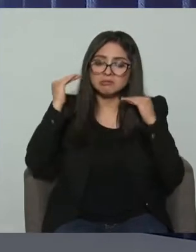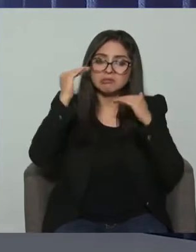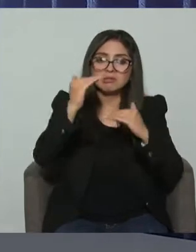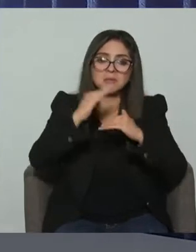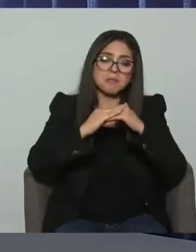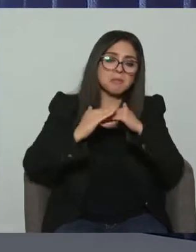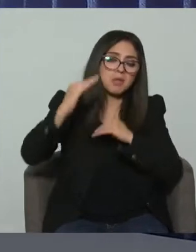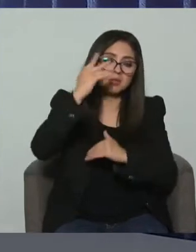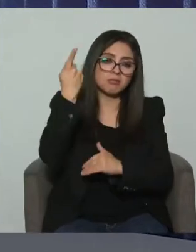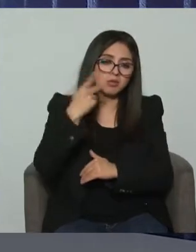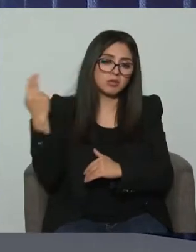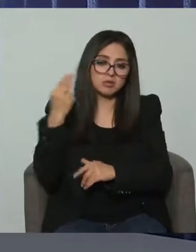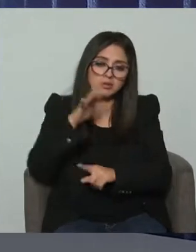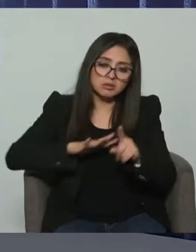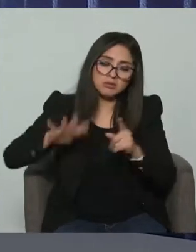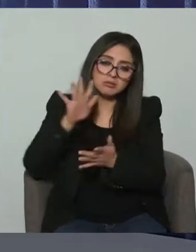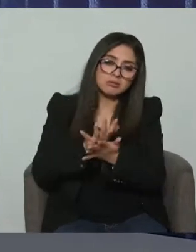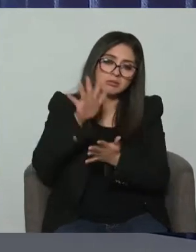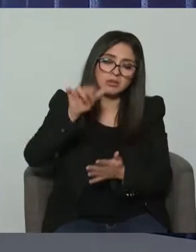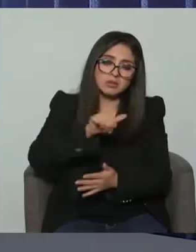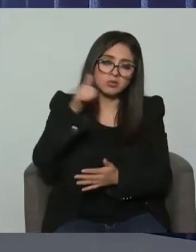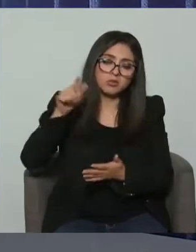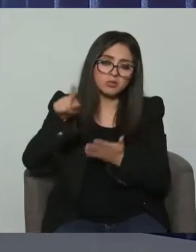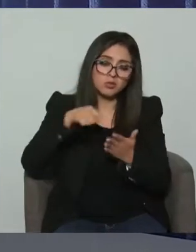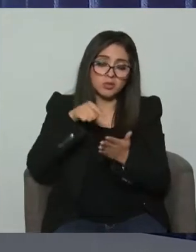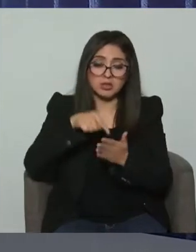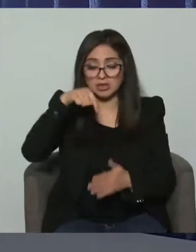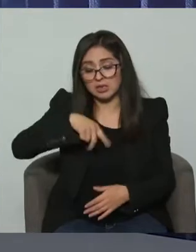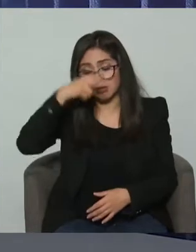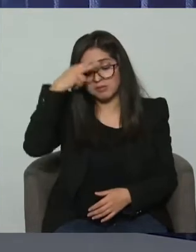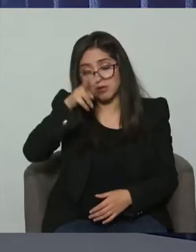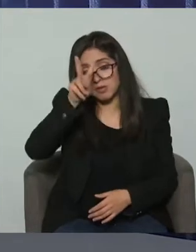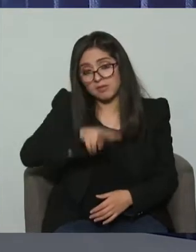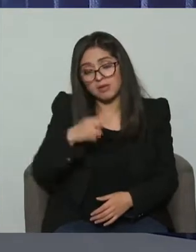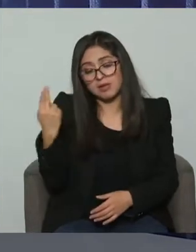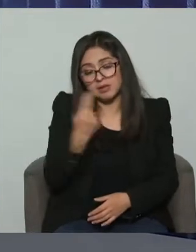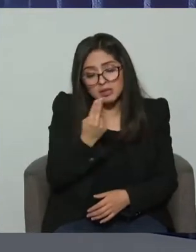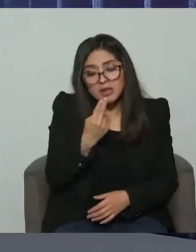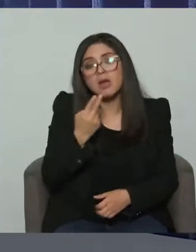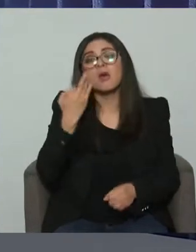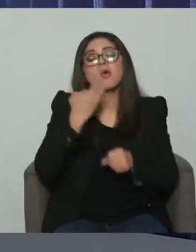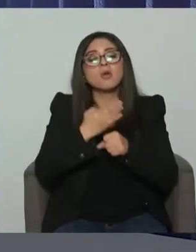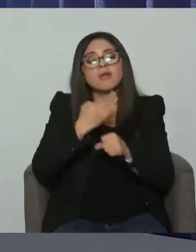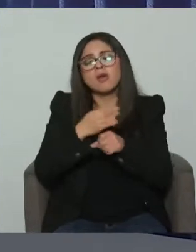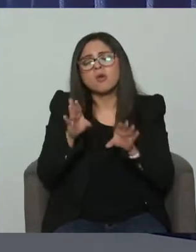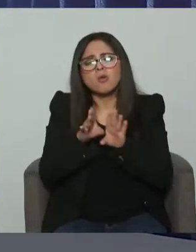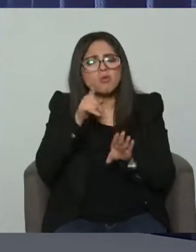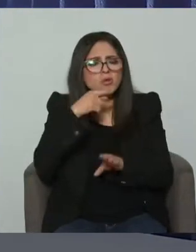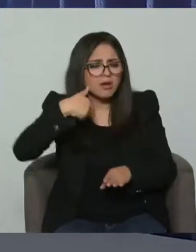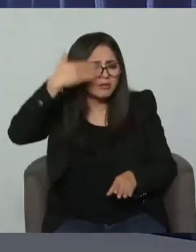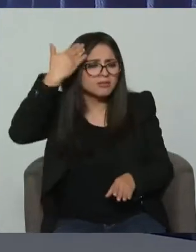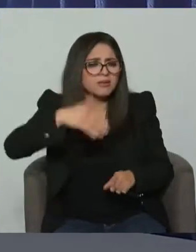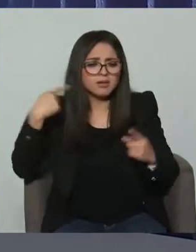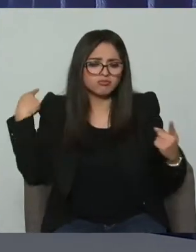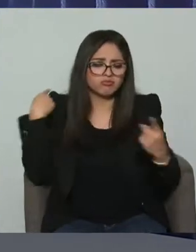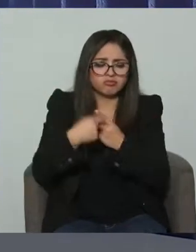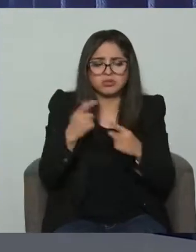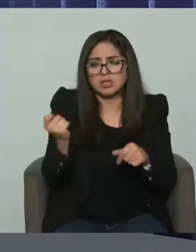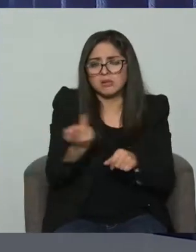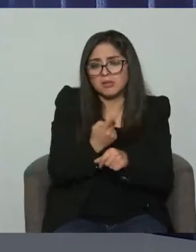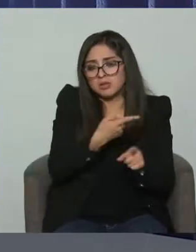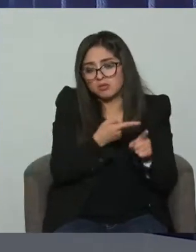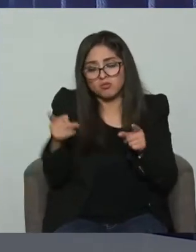la necesidad es aún más grande y México pues lo necesita. Así que vamos a ver cómo transcurre en los siguientes días